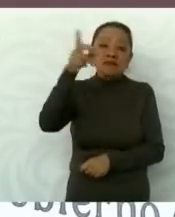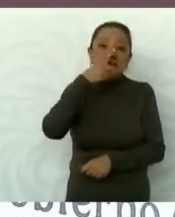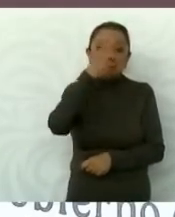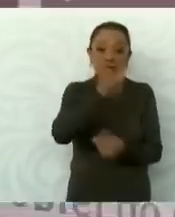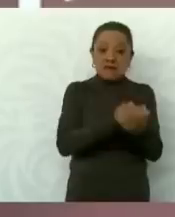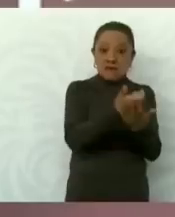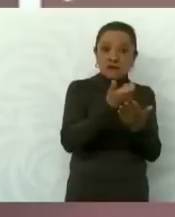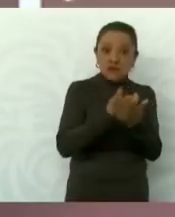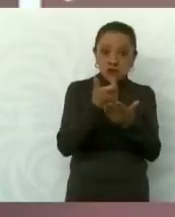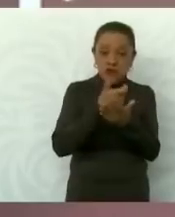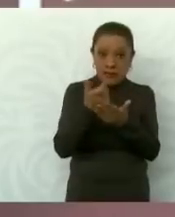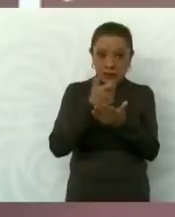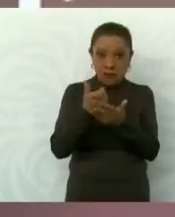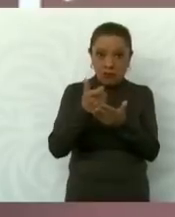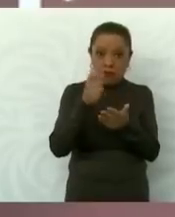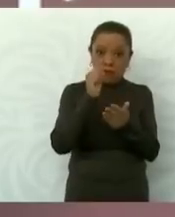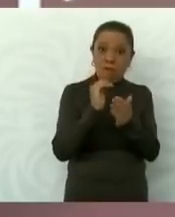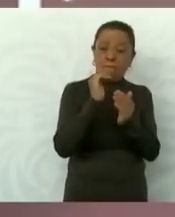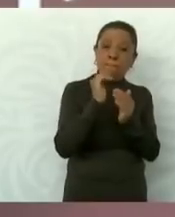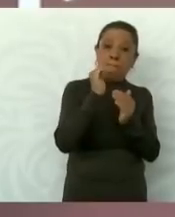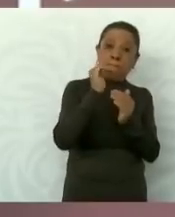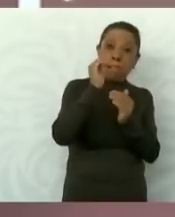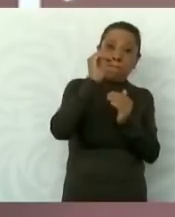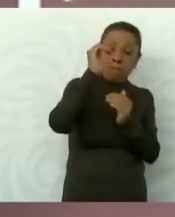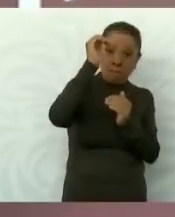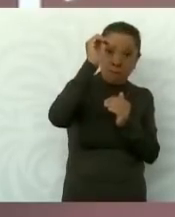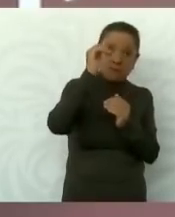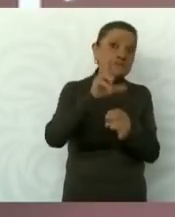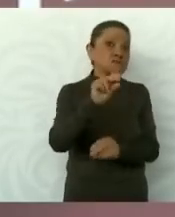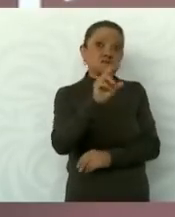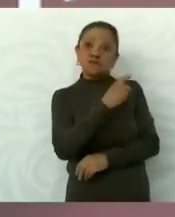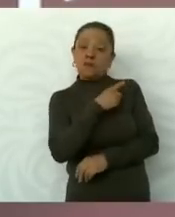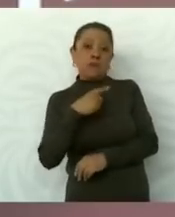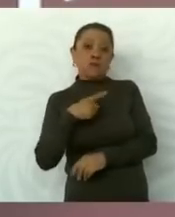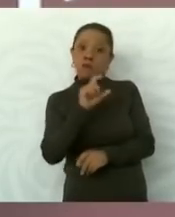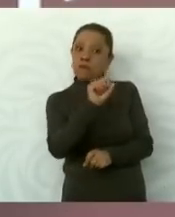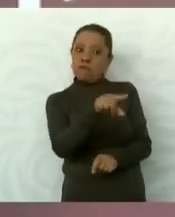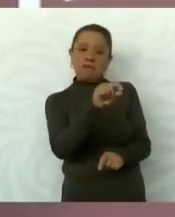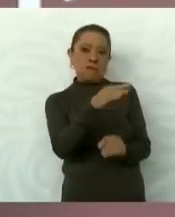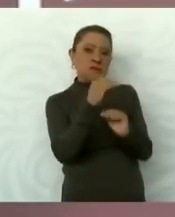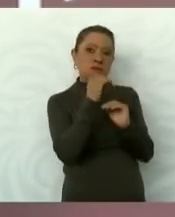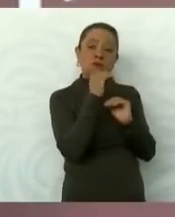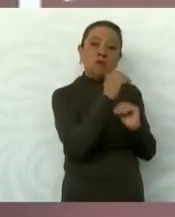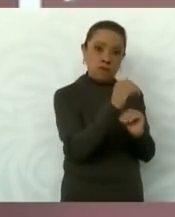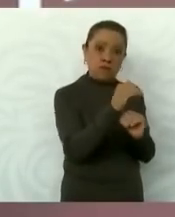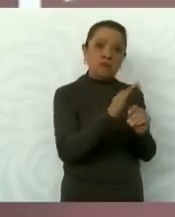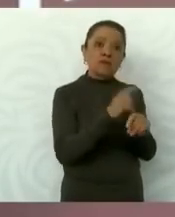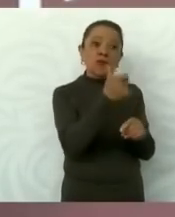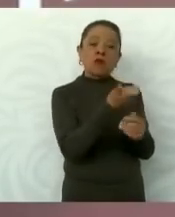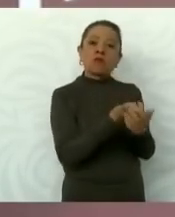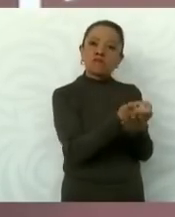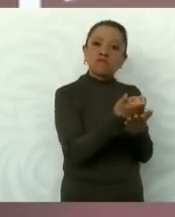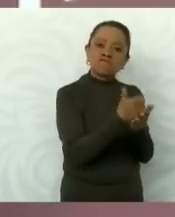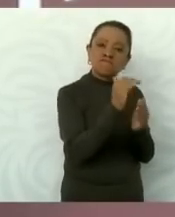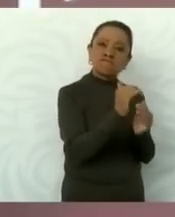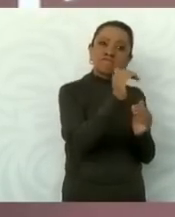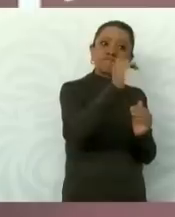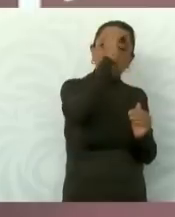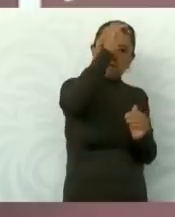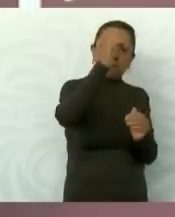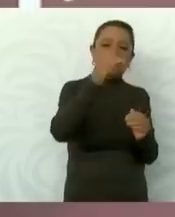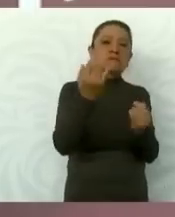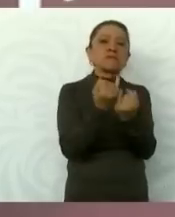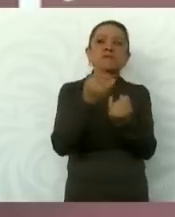si aumentaba entonces iba a haber inflación y que si aumentaba no iba a haber inversión en el